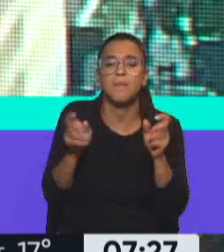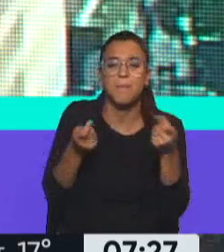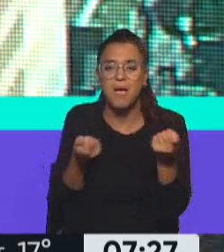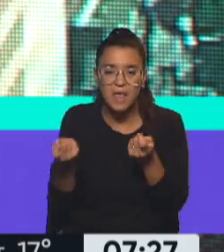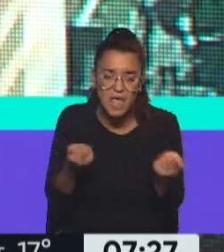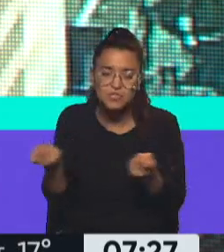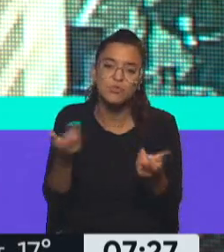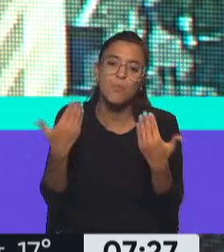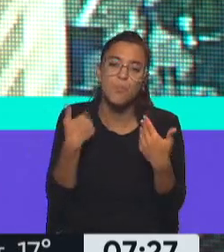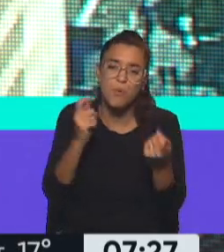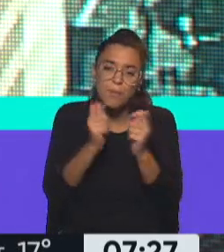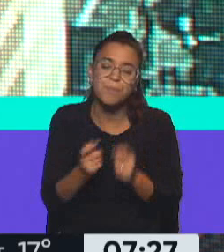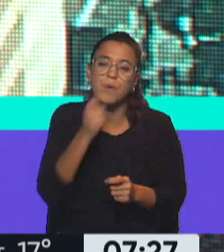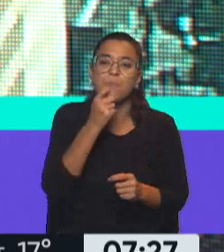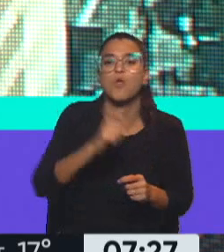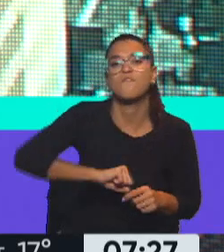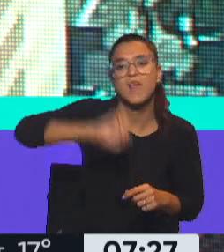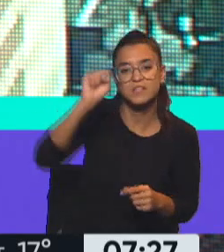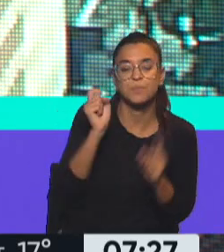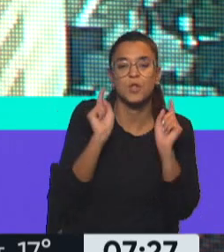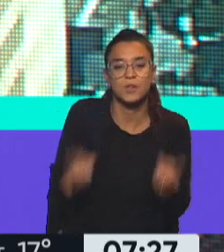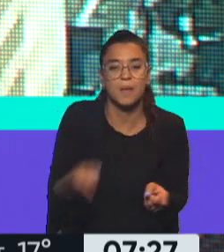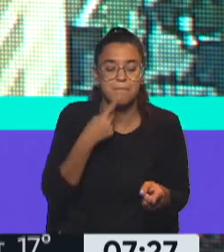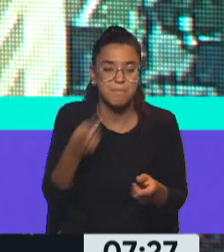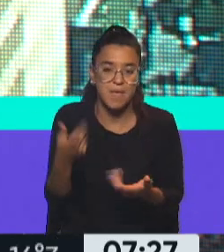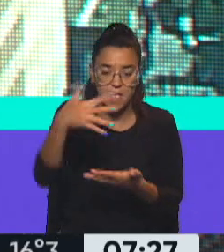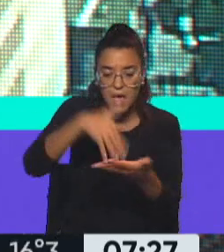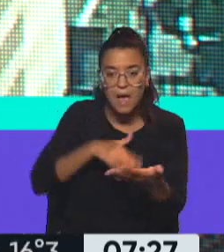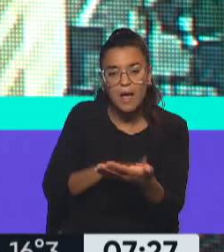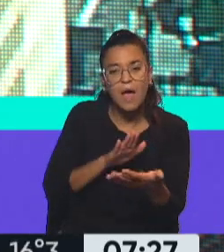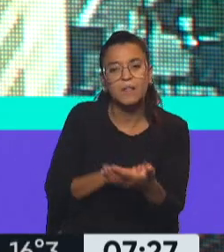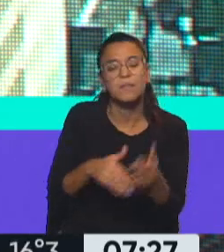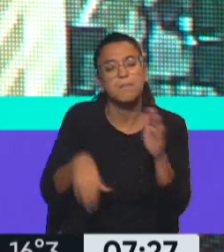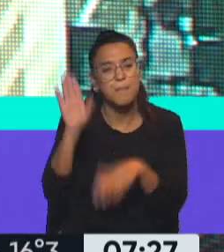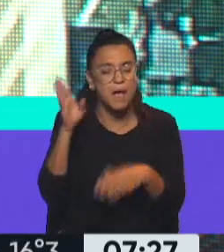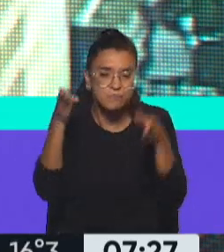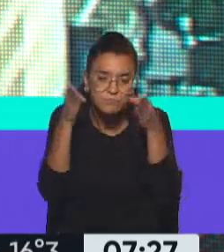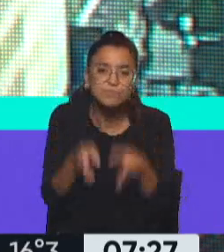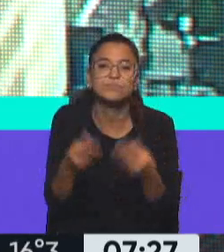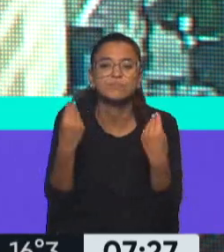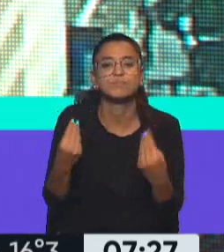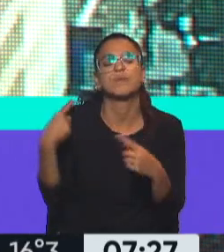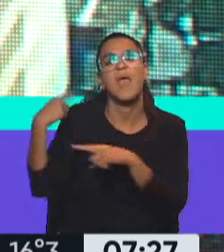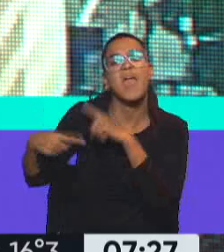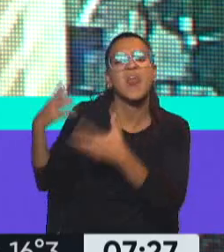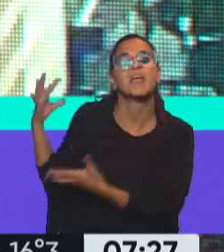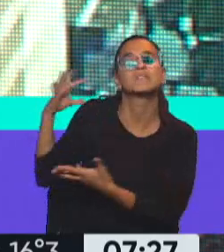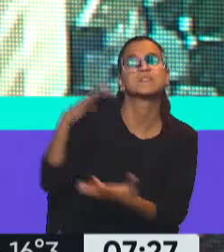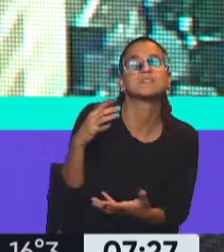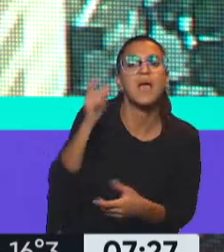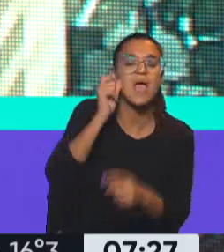empezar a reformular, el caso de la inflación, pero también la carta hace referencia y pone mucho énfasis en la herencia que dejó